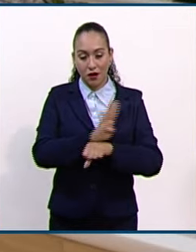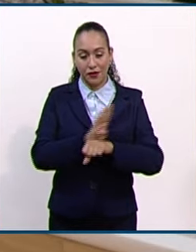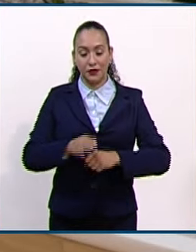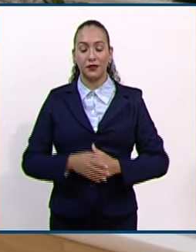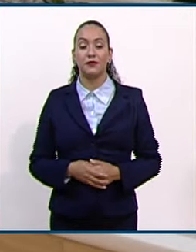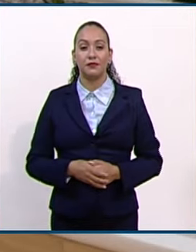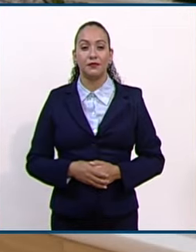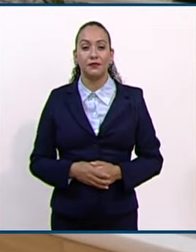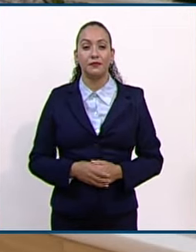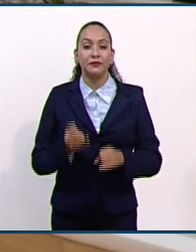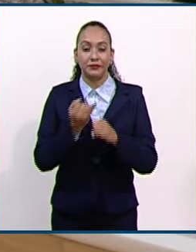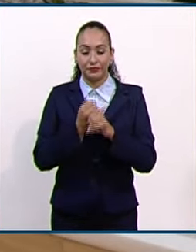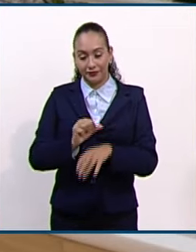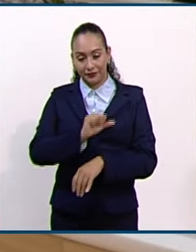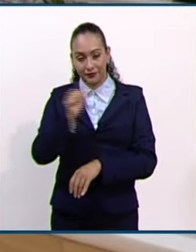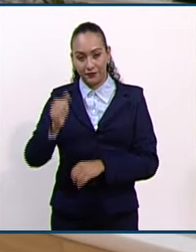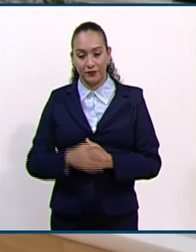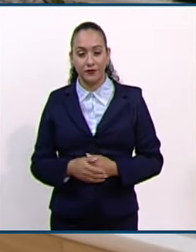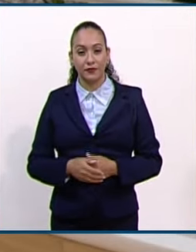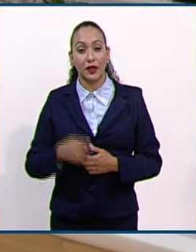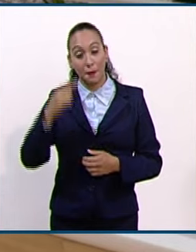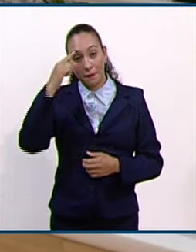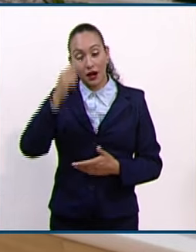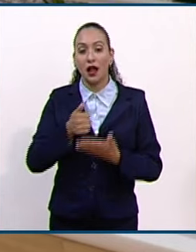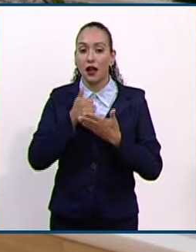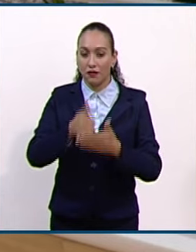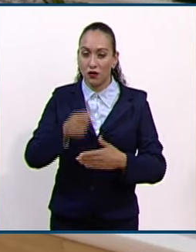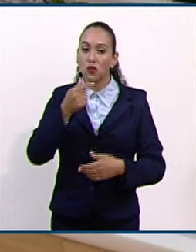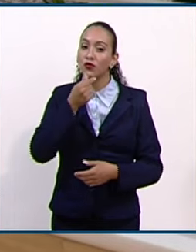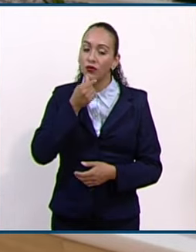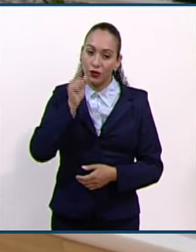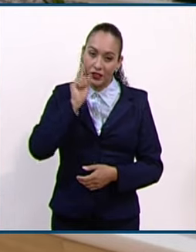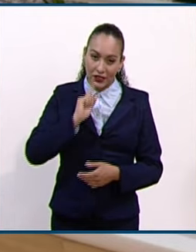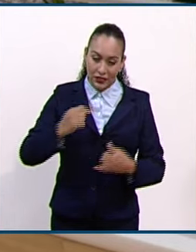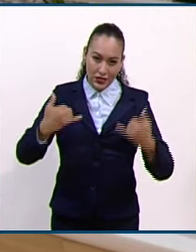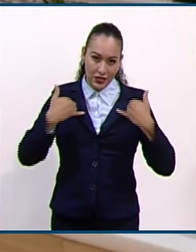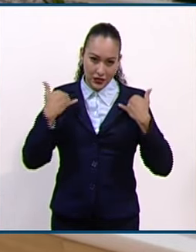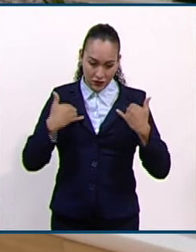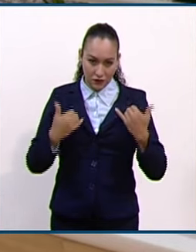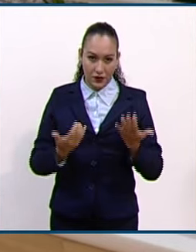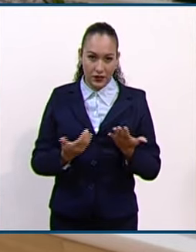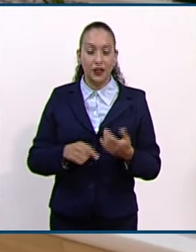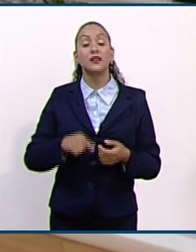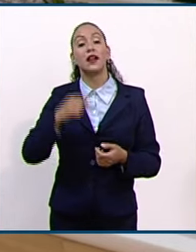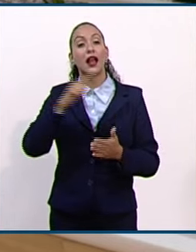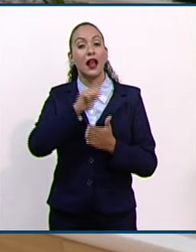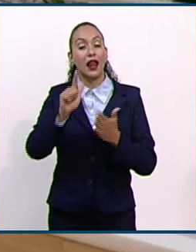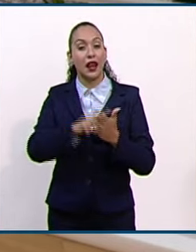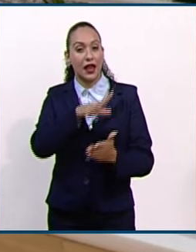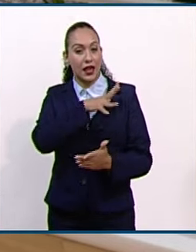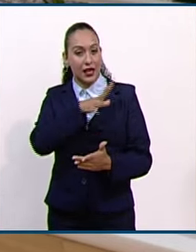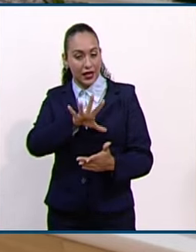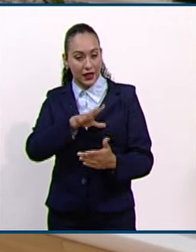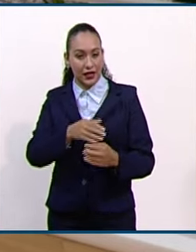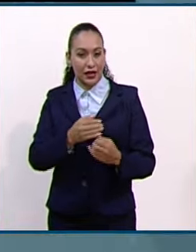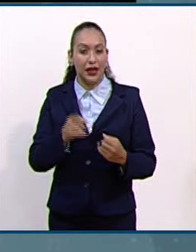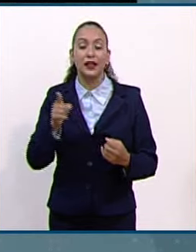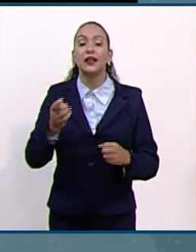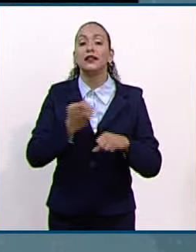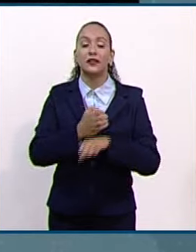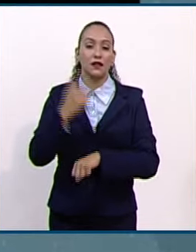En otros asuntos, para garantizar los derechos de niñas, niños y adolescentes, el Segundo Tribunal Laboral Federal de Asuntos Individuales en el Estado